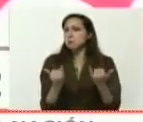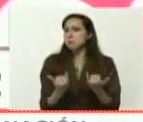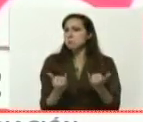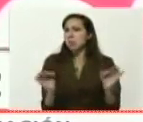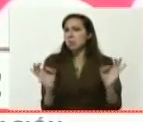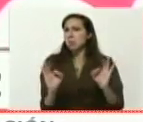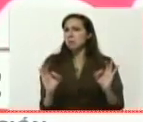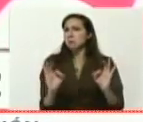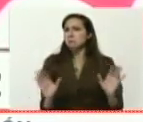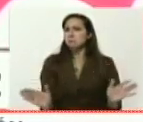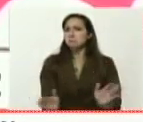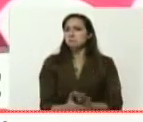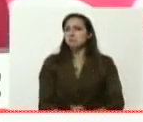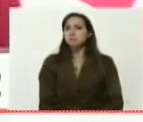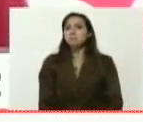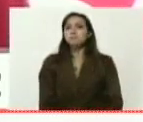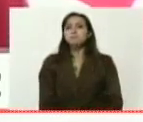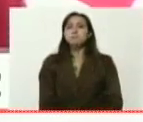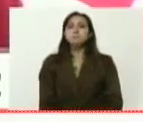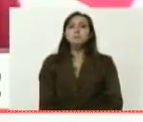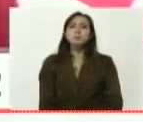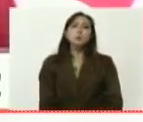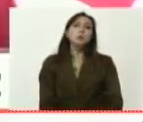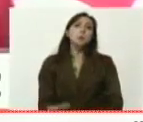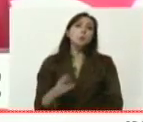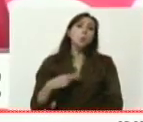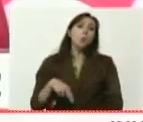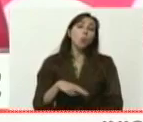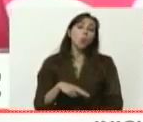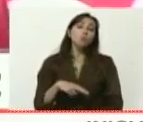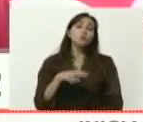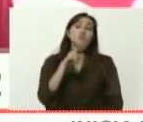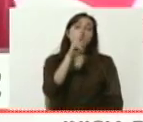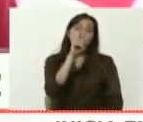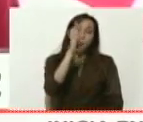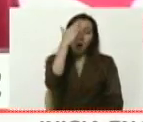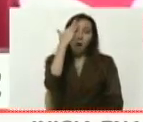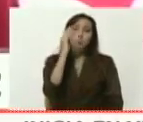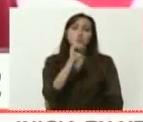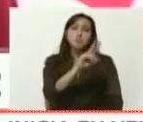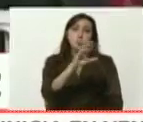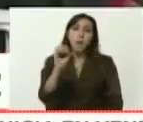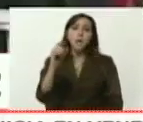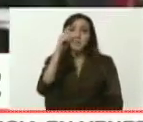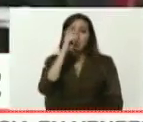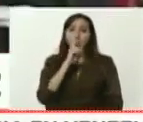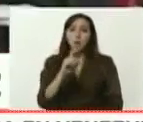Nos hace falta. Tenemos que balancear. Son 20 años.